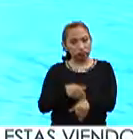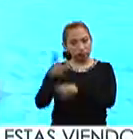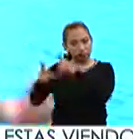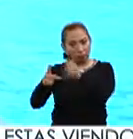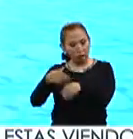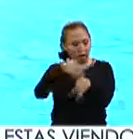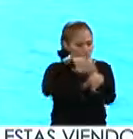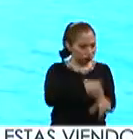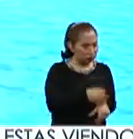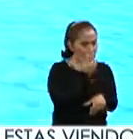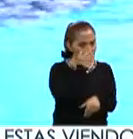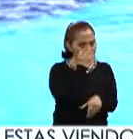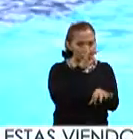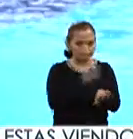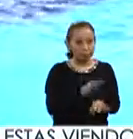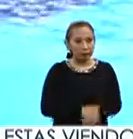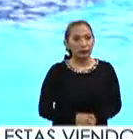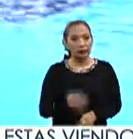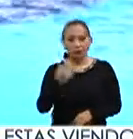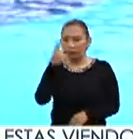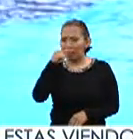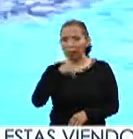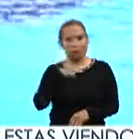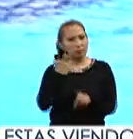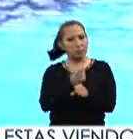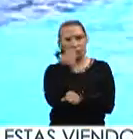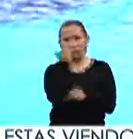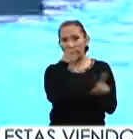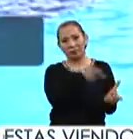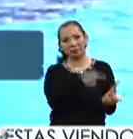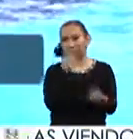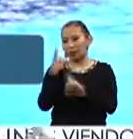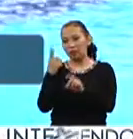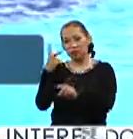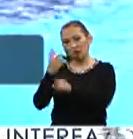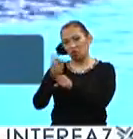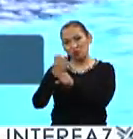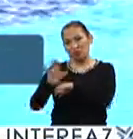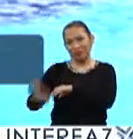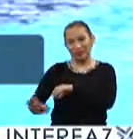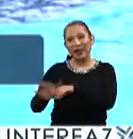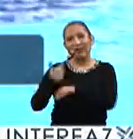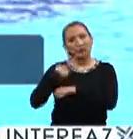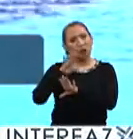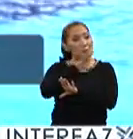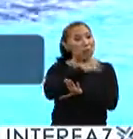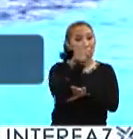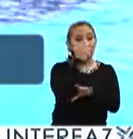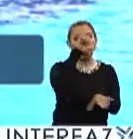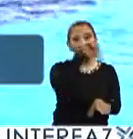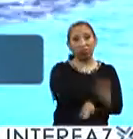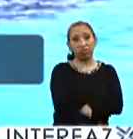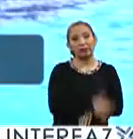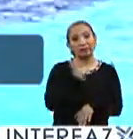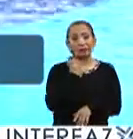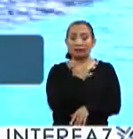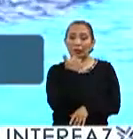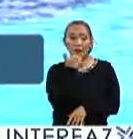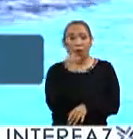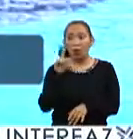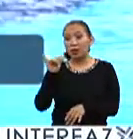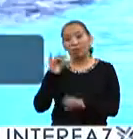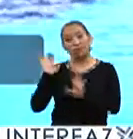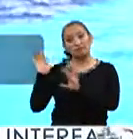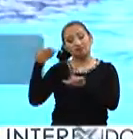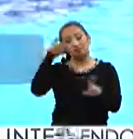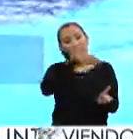como en el deporte como cumplir en la escuela. Para mí siempre es primero la escuela antes que el deporte. digo, si voy mal en la escuela, lo siento, waterpolo,